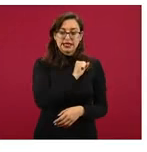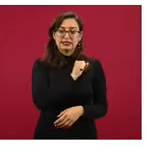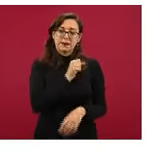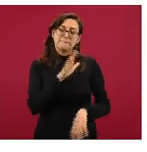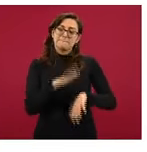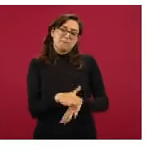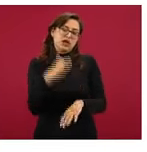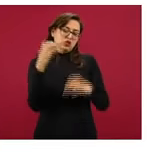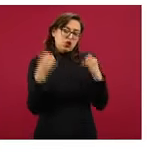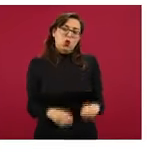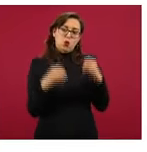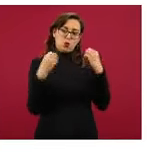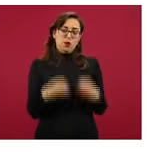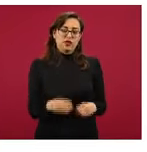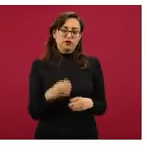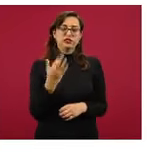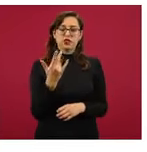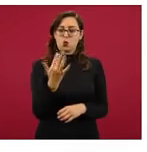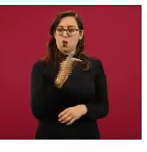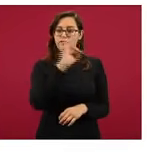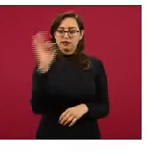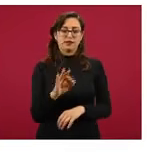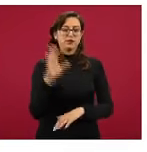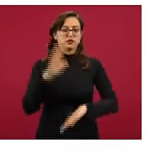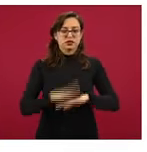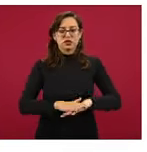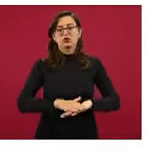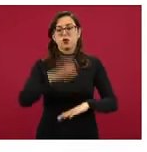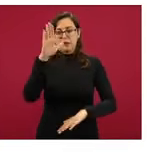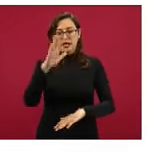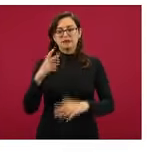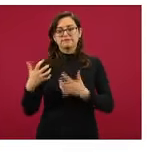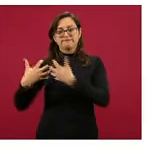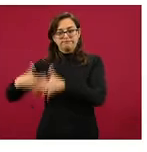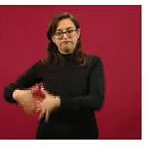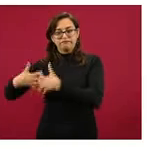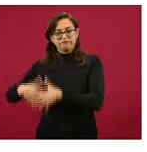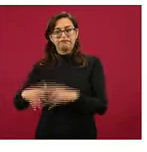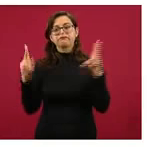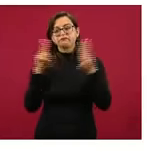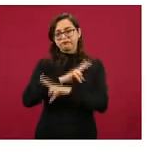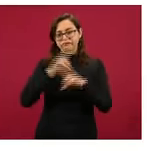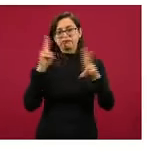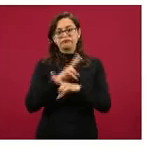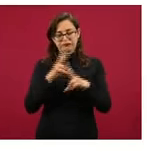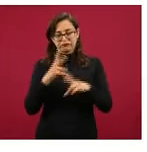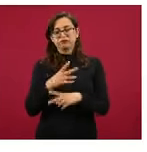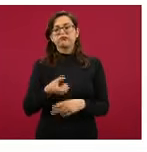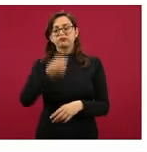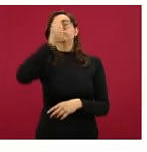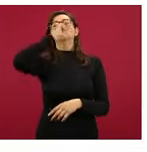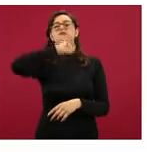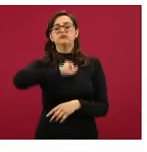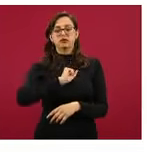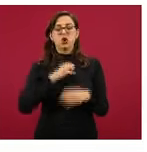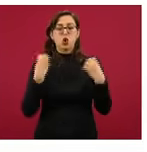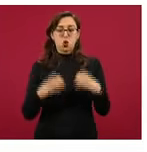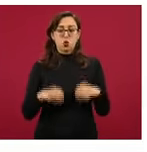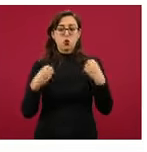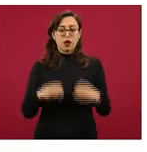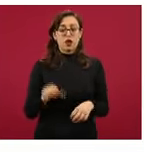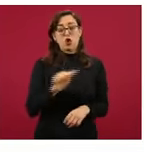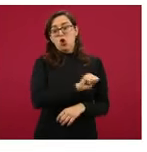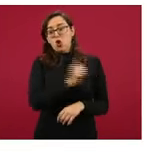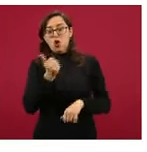tienen más del 50% de sus respiradores mecánicos, sus ventiladores mecánicos ocupados, y el resto